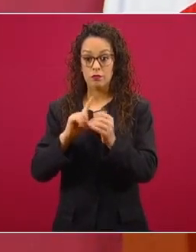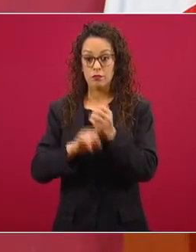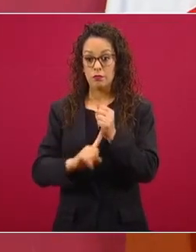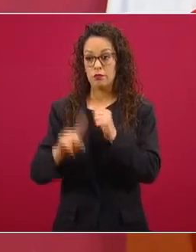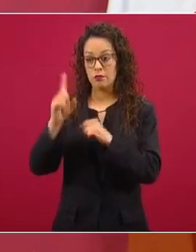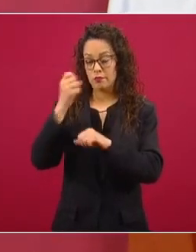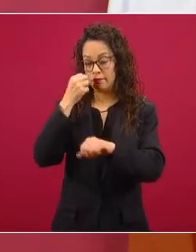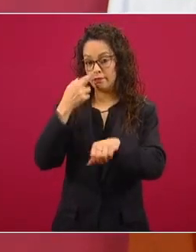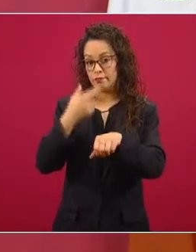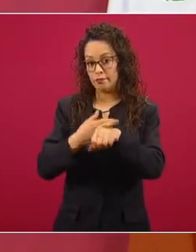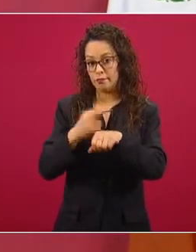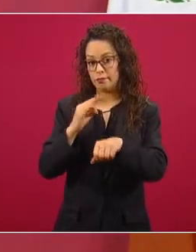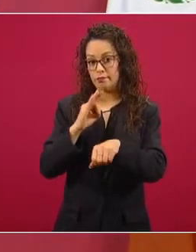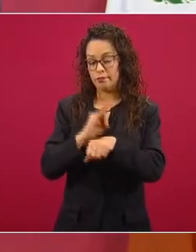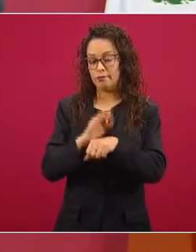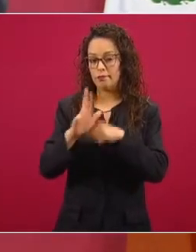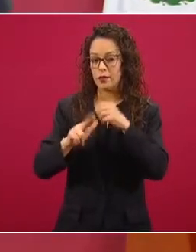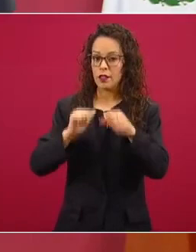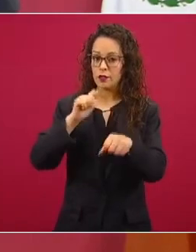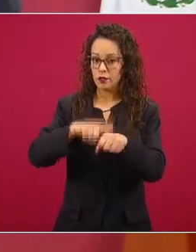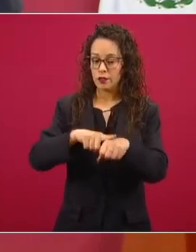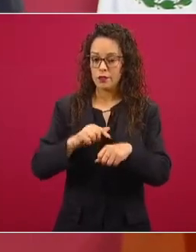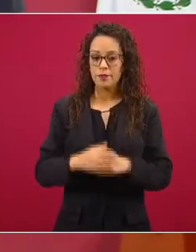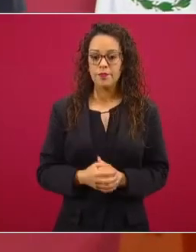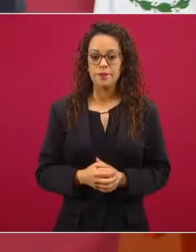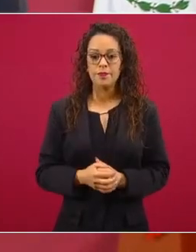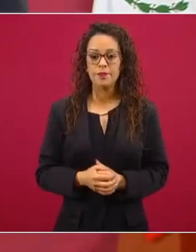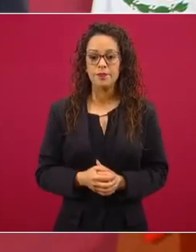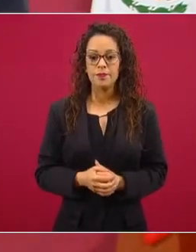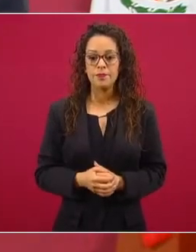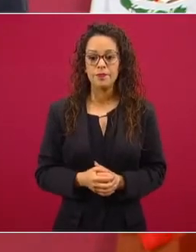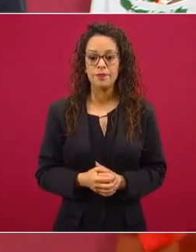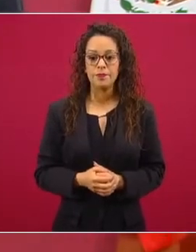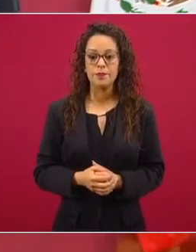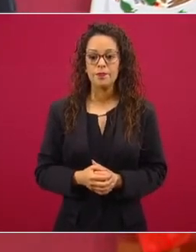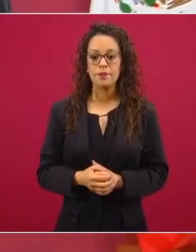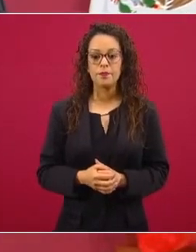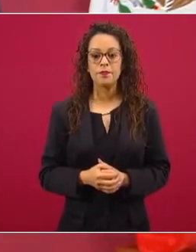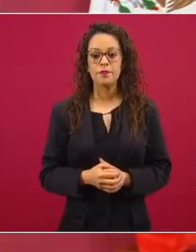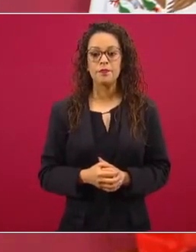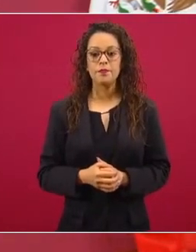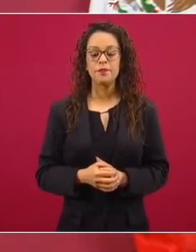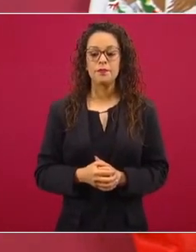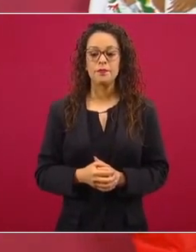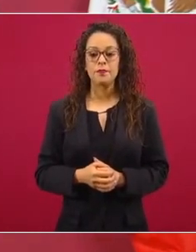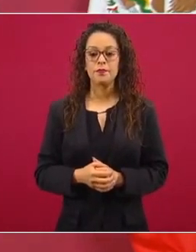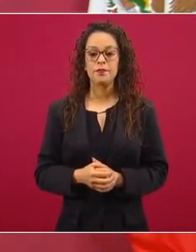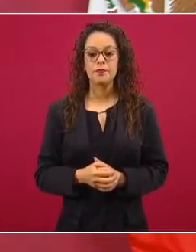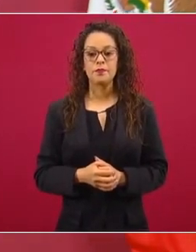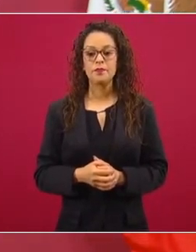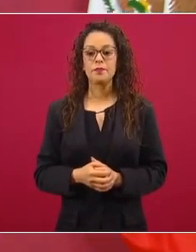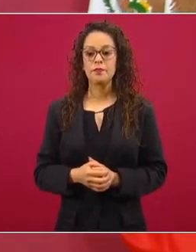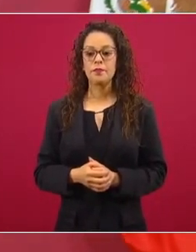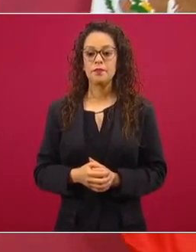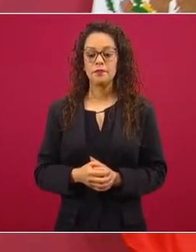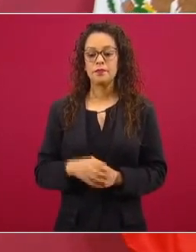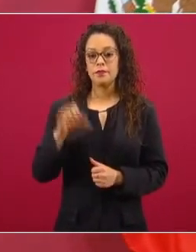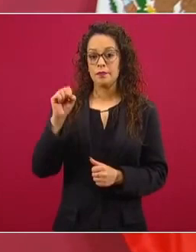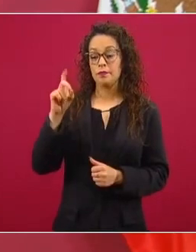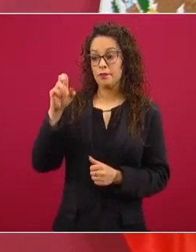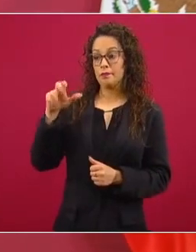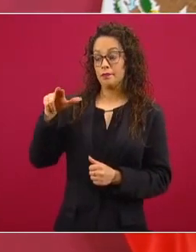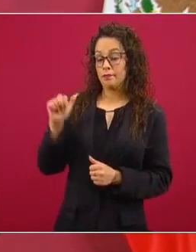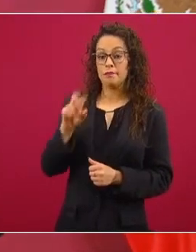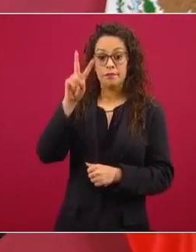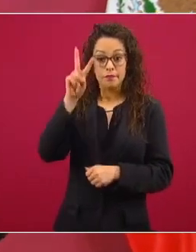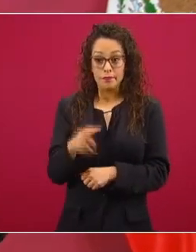Defensa Nacional. Yo creo que se trata de un